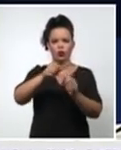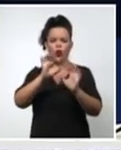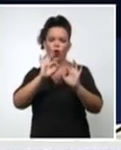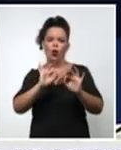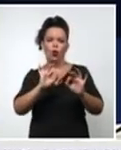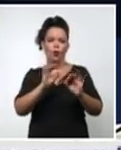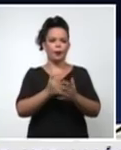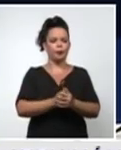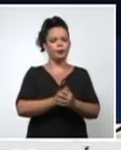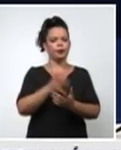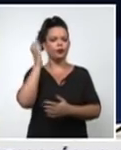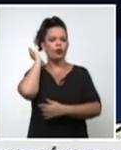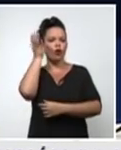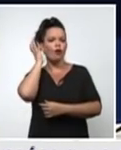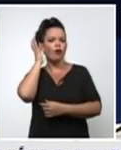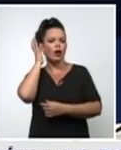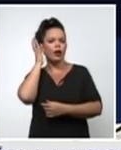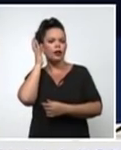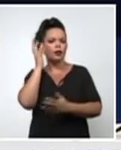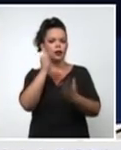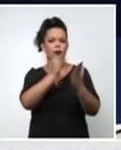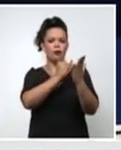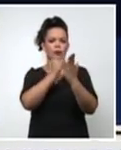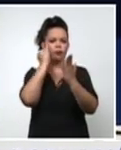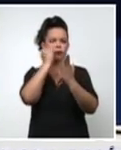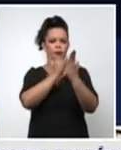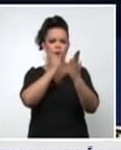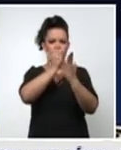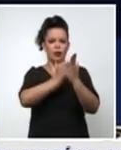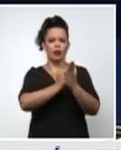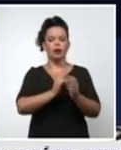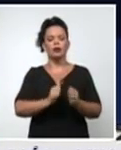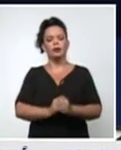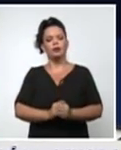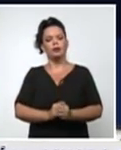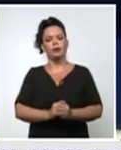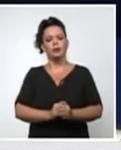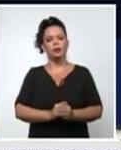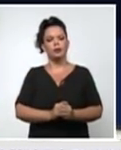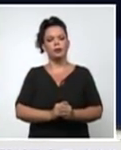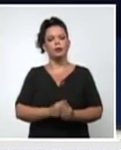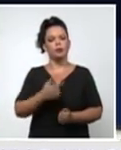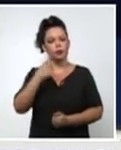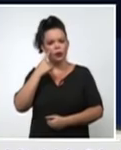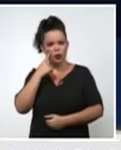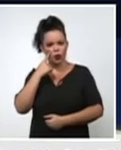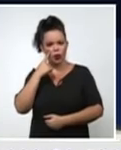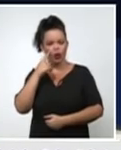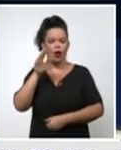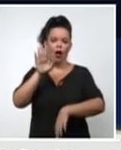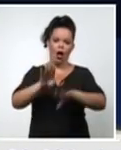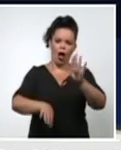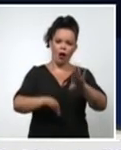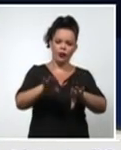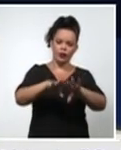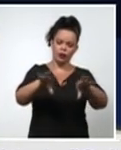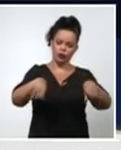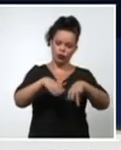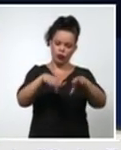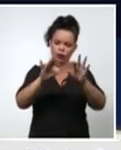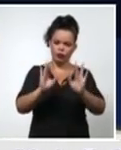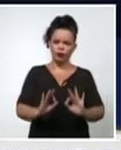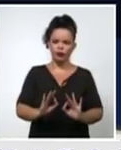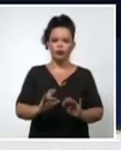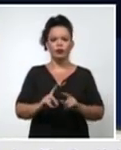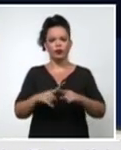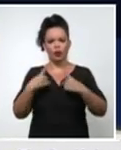países, que la Organización Panamericana de la Salud muchas veces lo propicia. Pues una de las